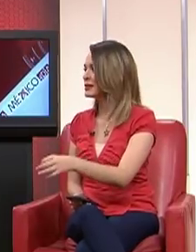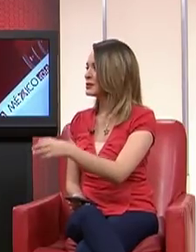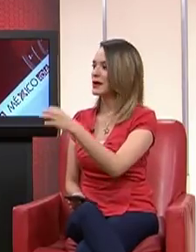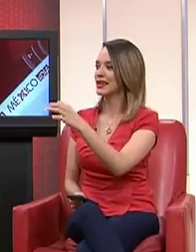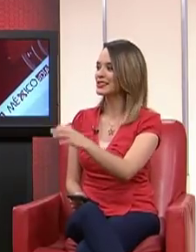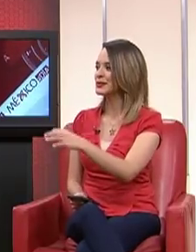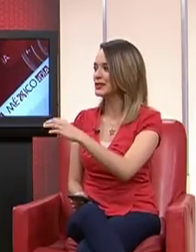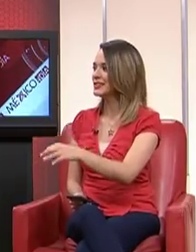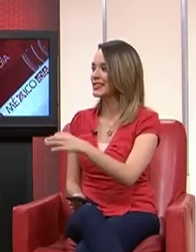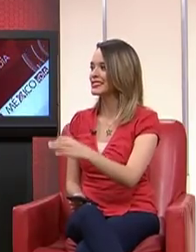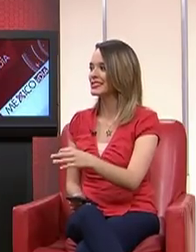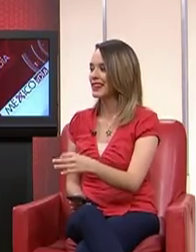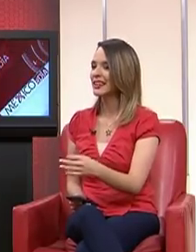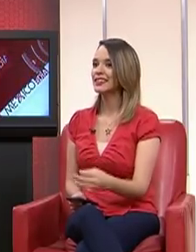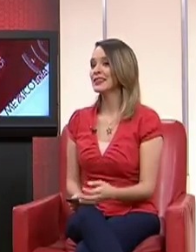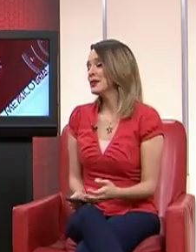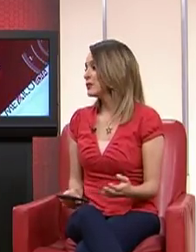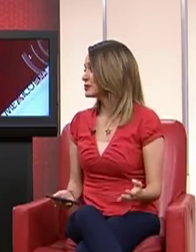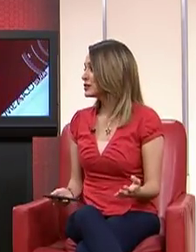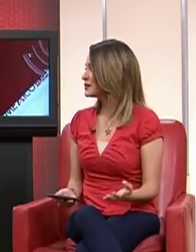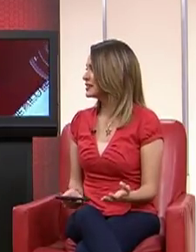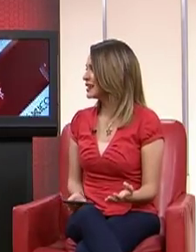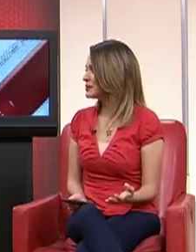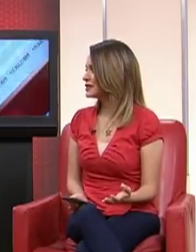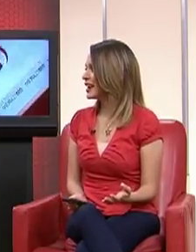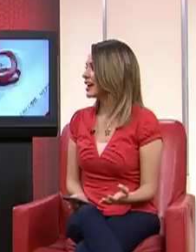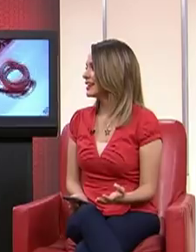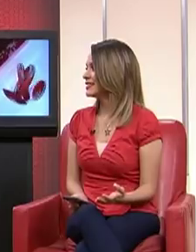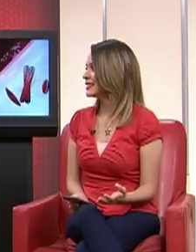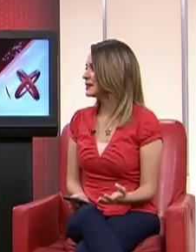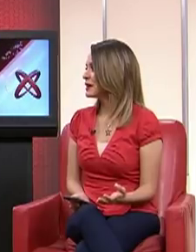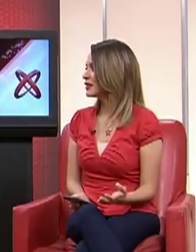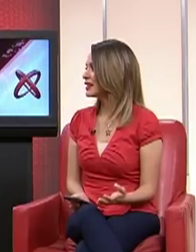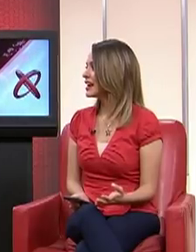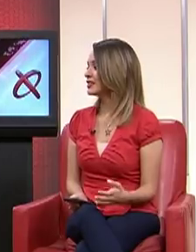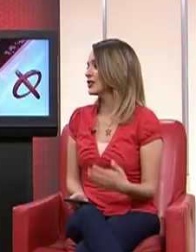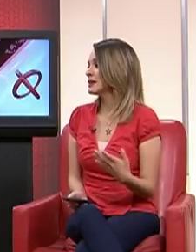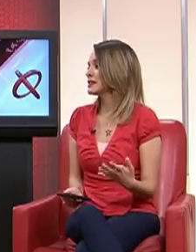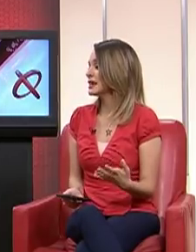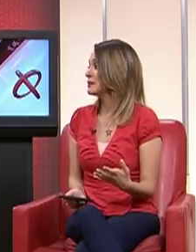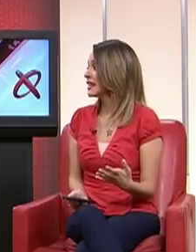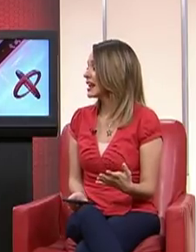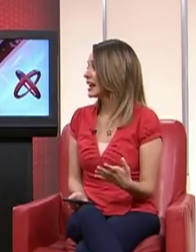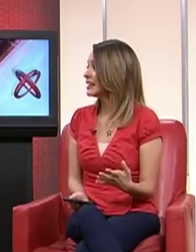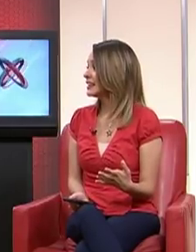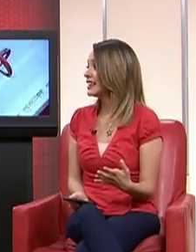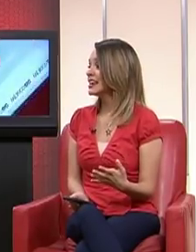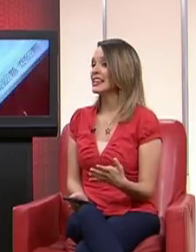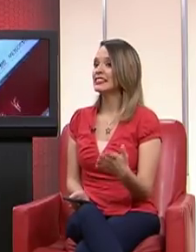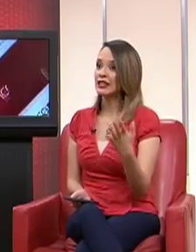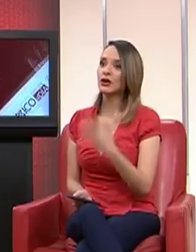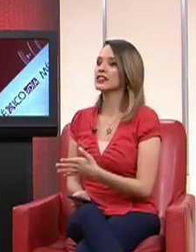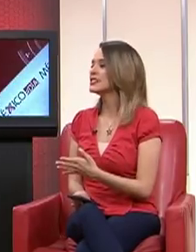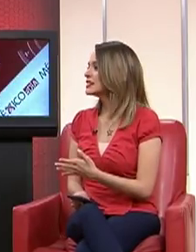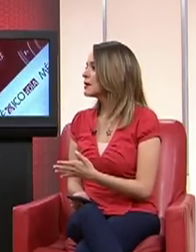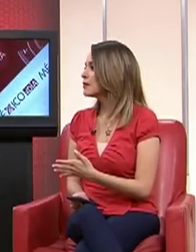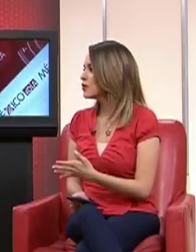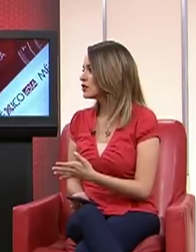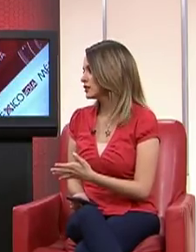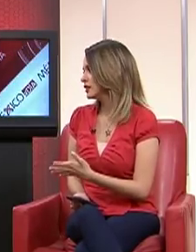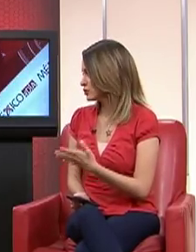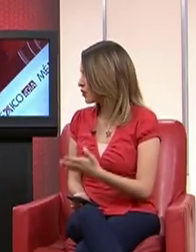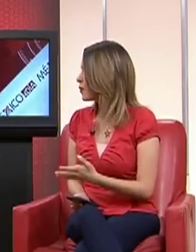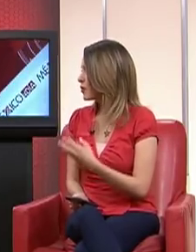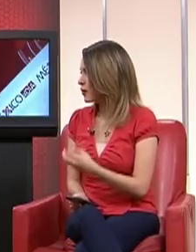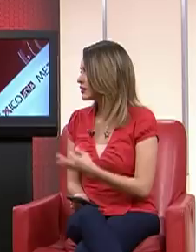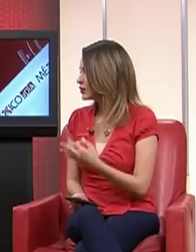dinero, cada peso, para qué se utiliza, etcétera. Pues muchas felicidades por esta iniciativa, Lorena. No queda más que invitar a la gente tanto a que se inscriba al